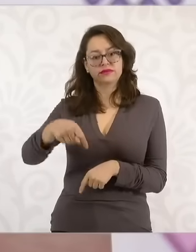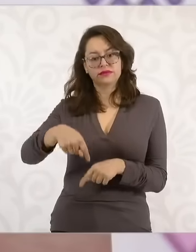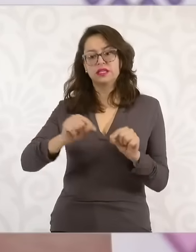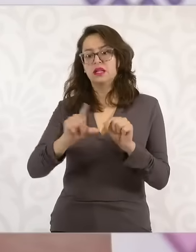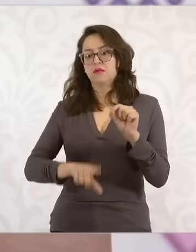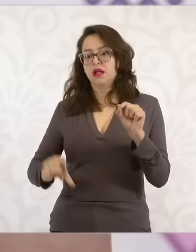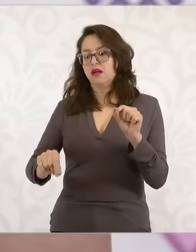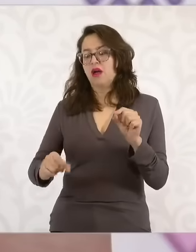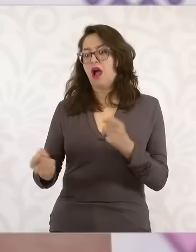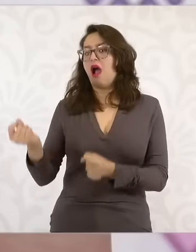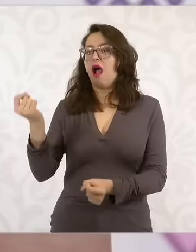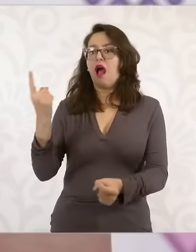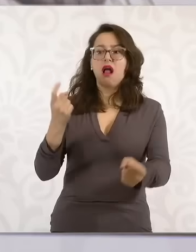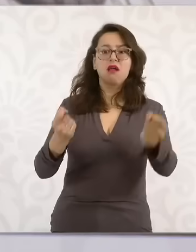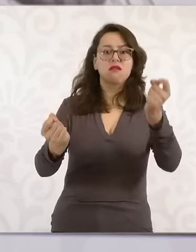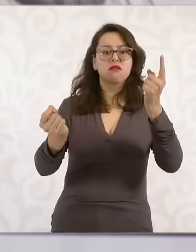México